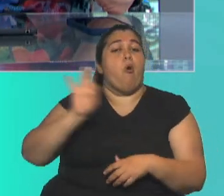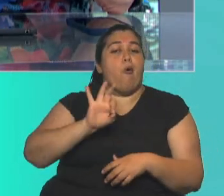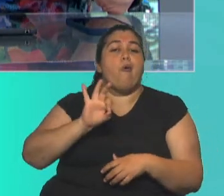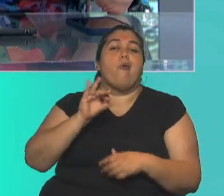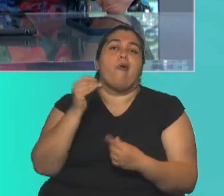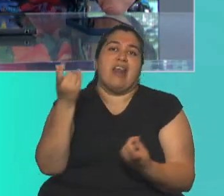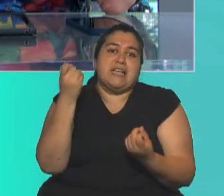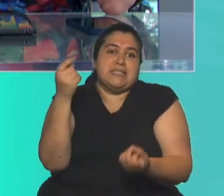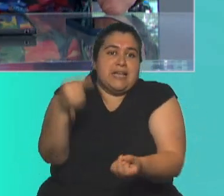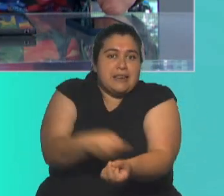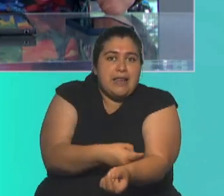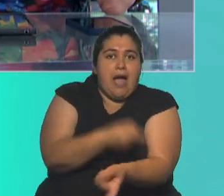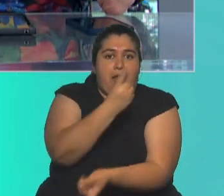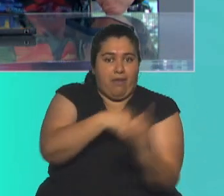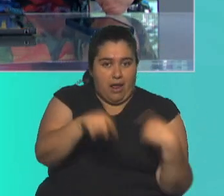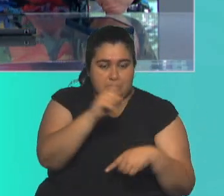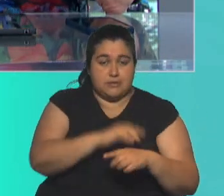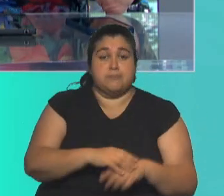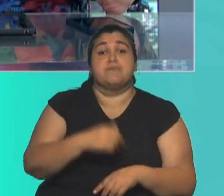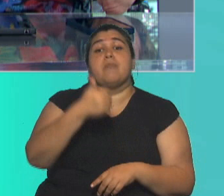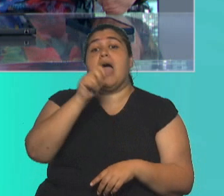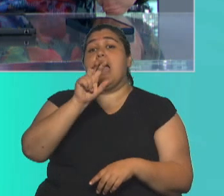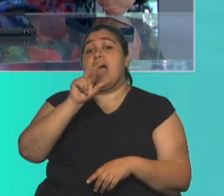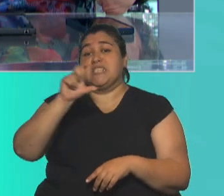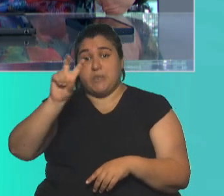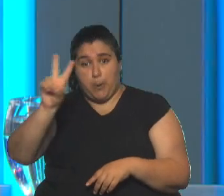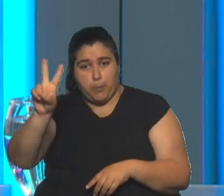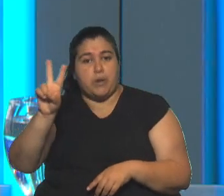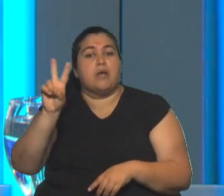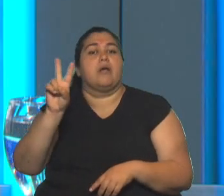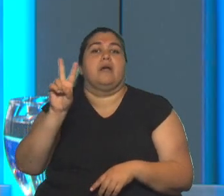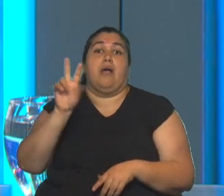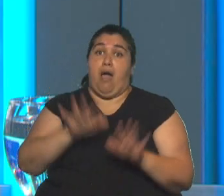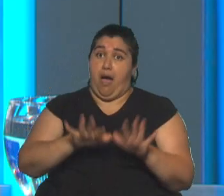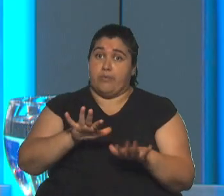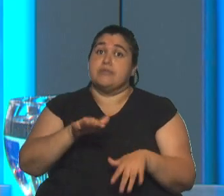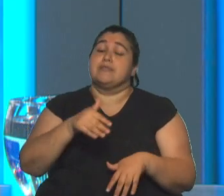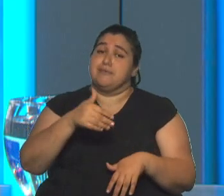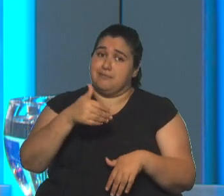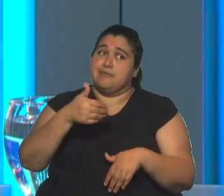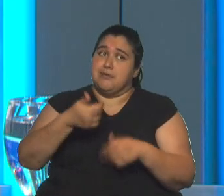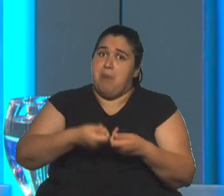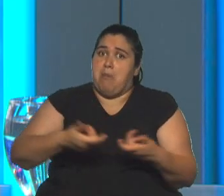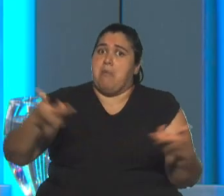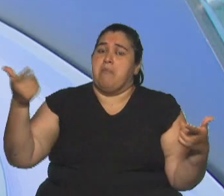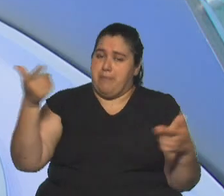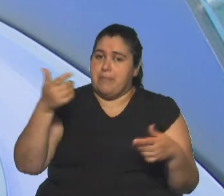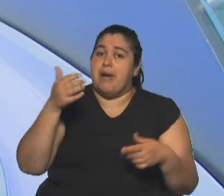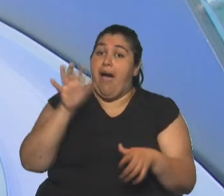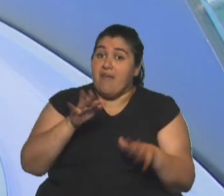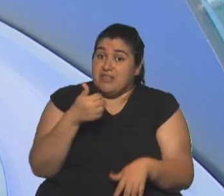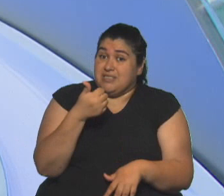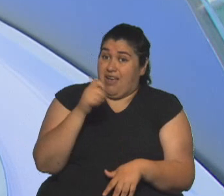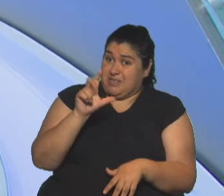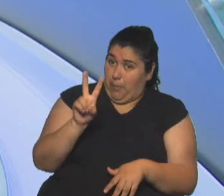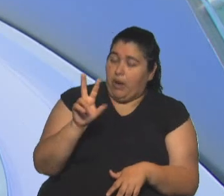necesitar diálisis. ACV. Aumenta de 2 a 4 veces el riesgo de tener una ACV. Así es. Cuando uno tiene diabetes